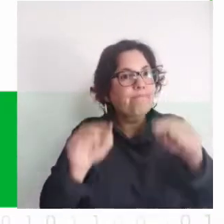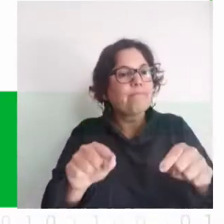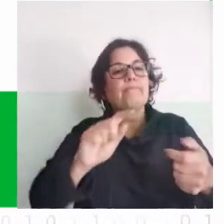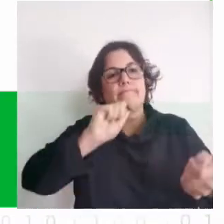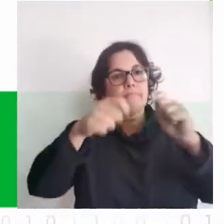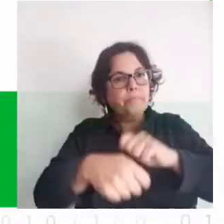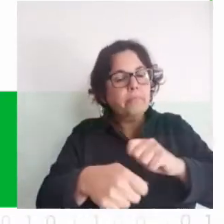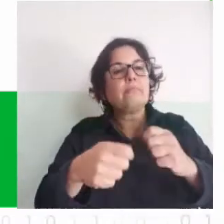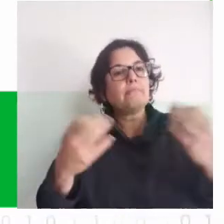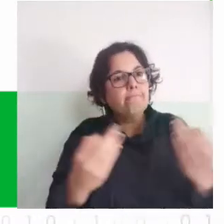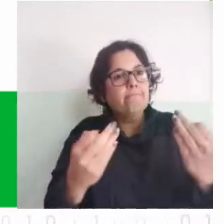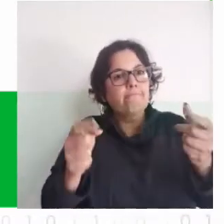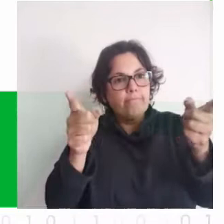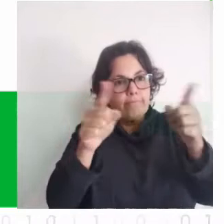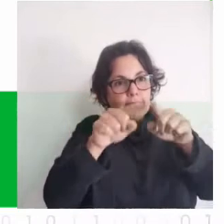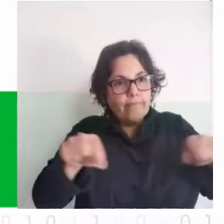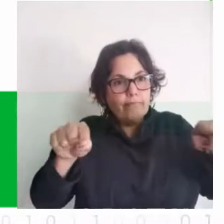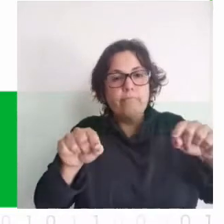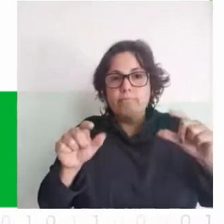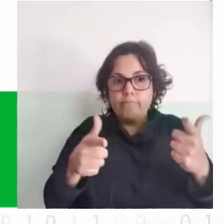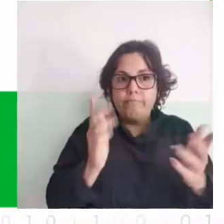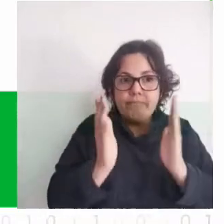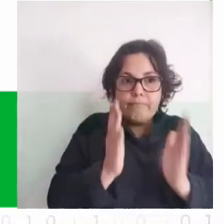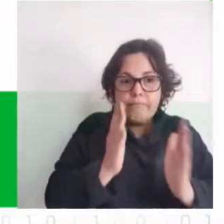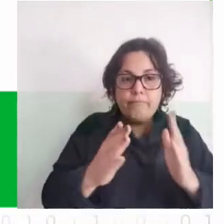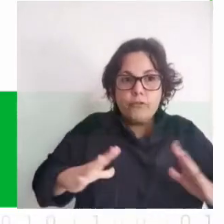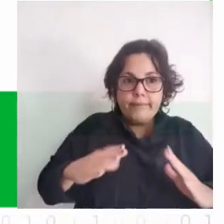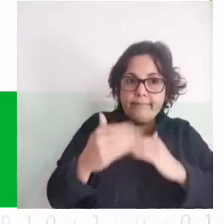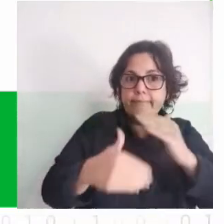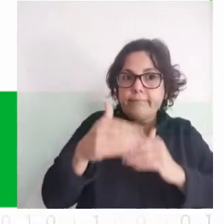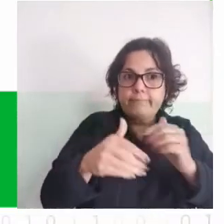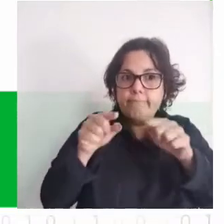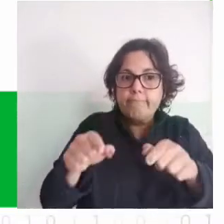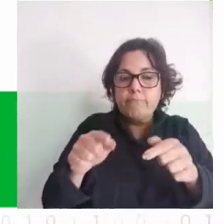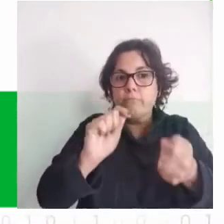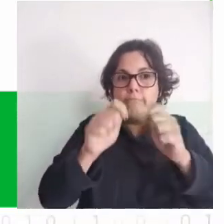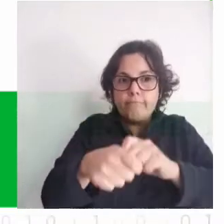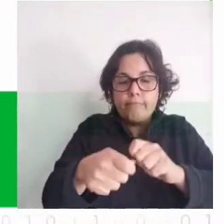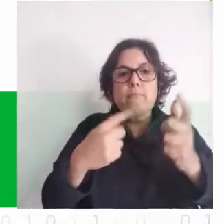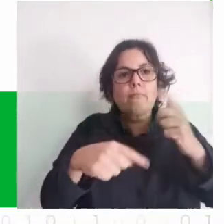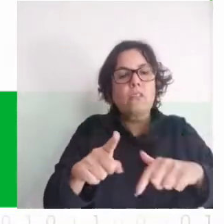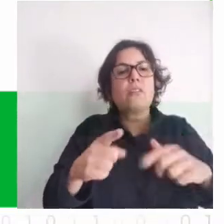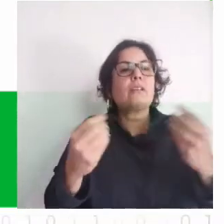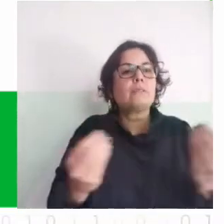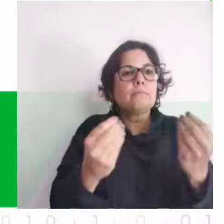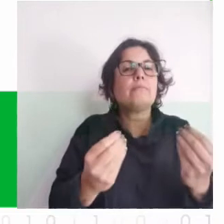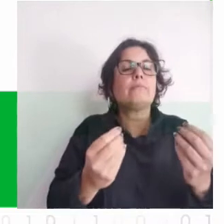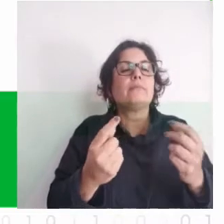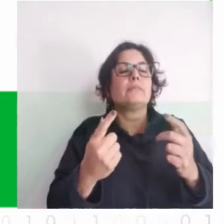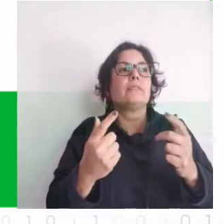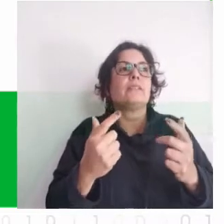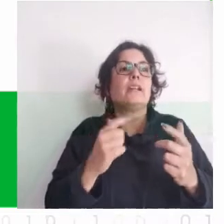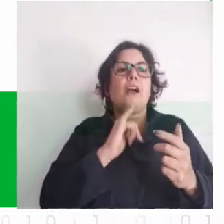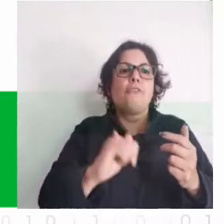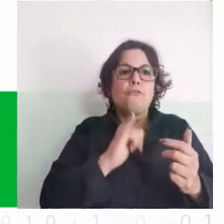mutaciones específicas, y si no hay tratamientos todavía desarrollados para esas mutaciones, entonces se los informa de